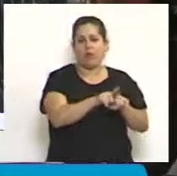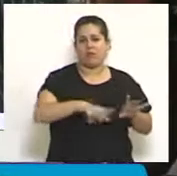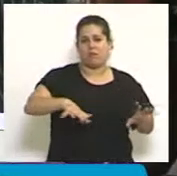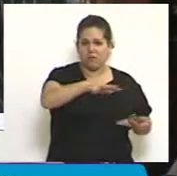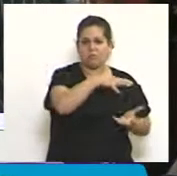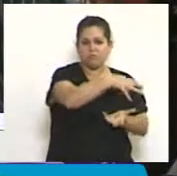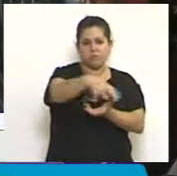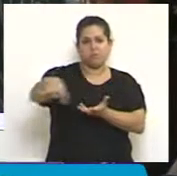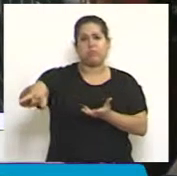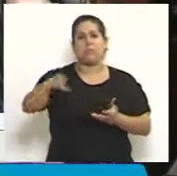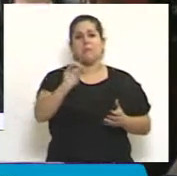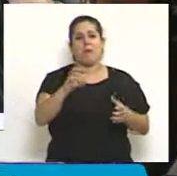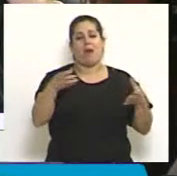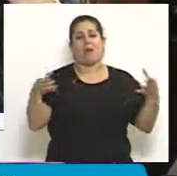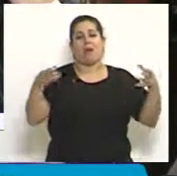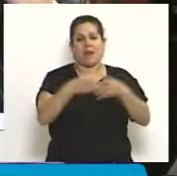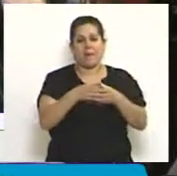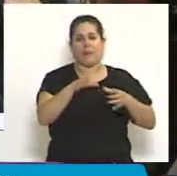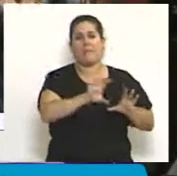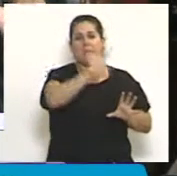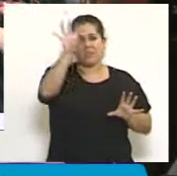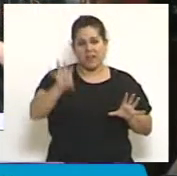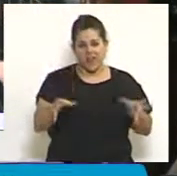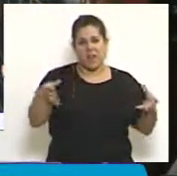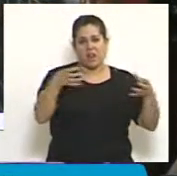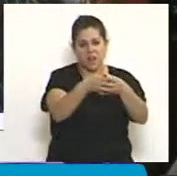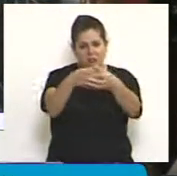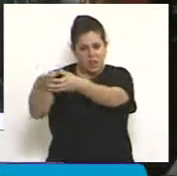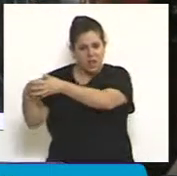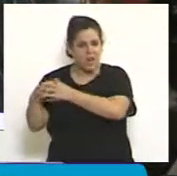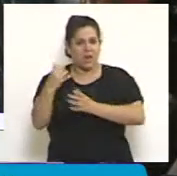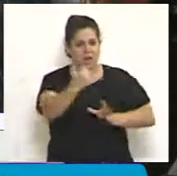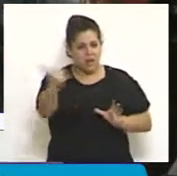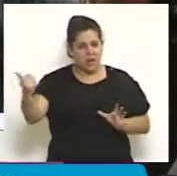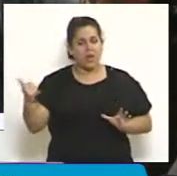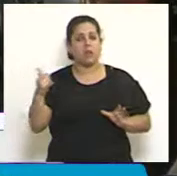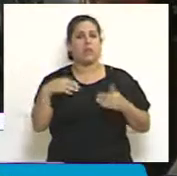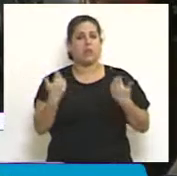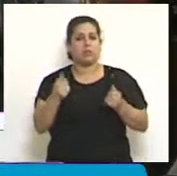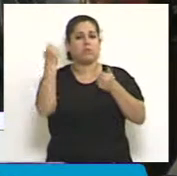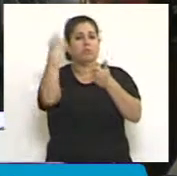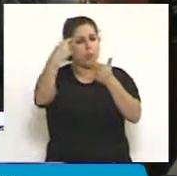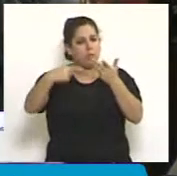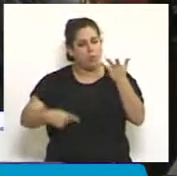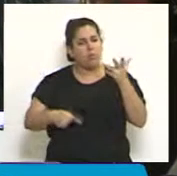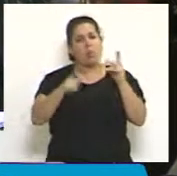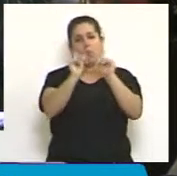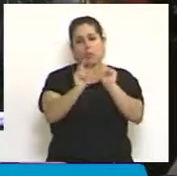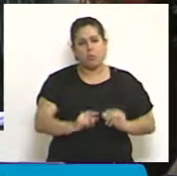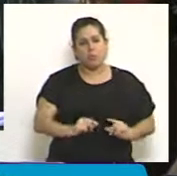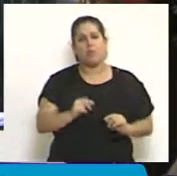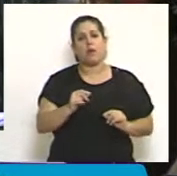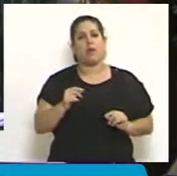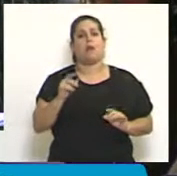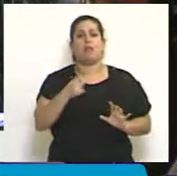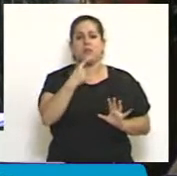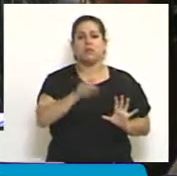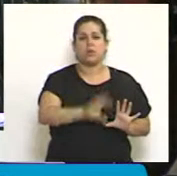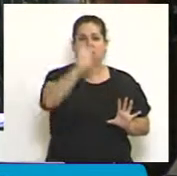tal competencia. Competencia material penal nacional en la Ciudad Autónoma de Buenos Aires. La Justicia Nacional